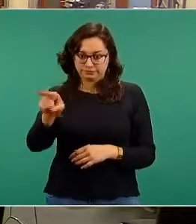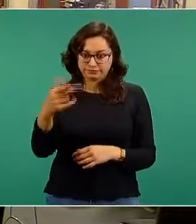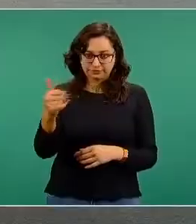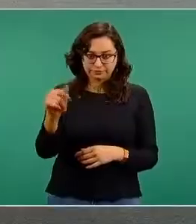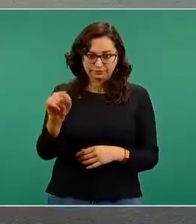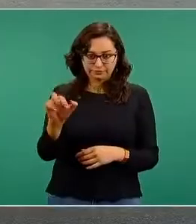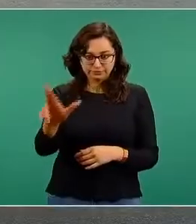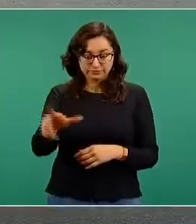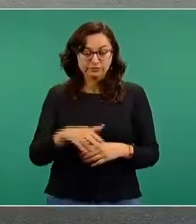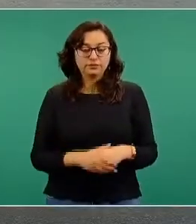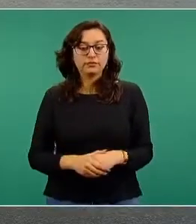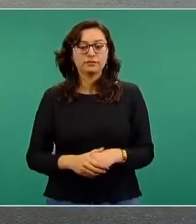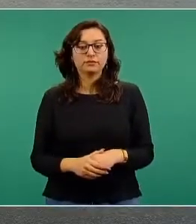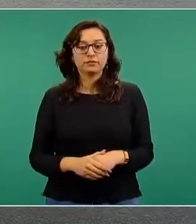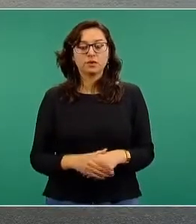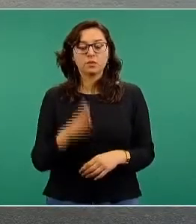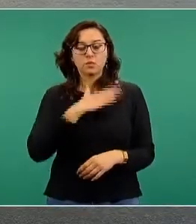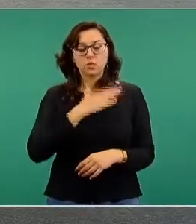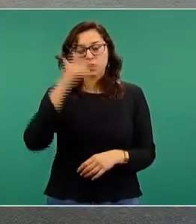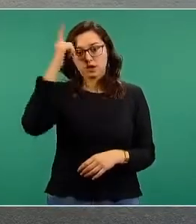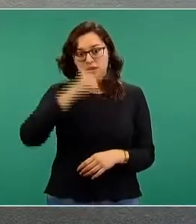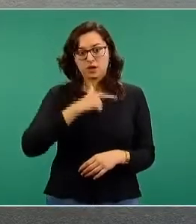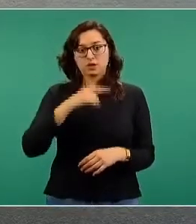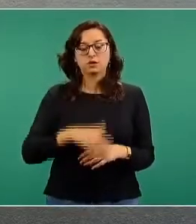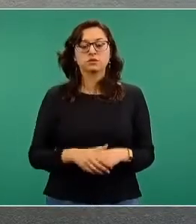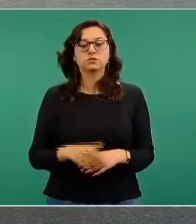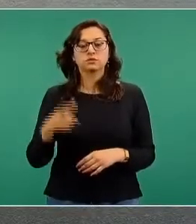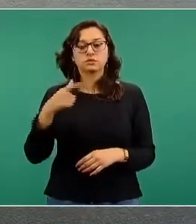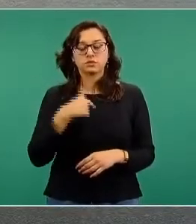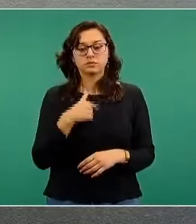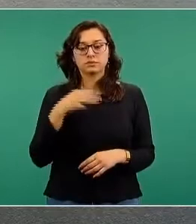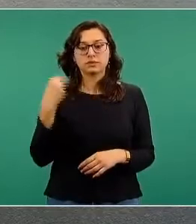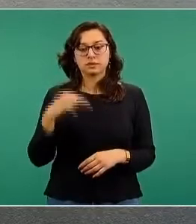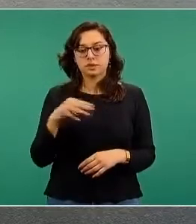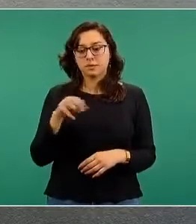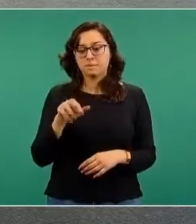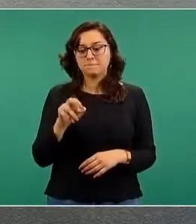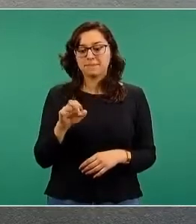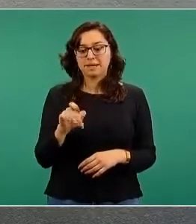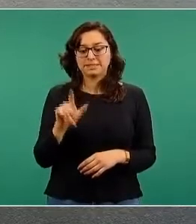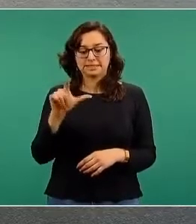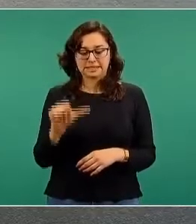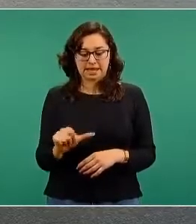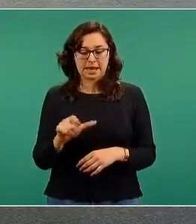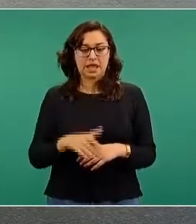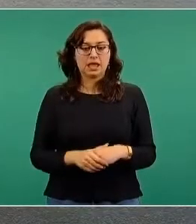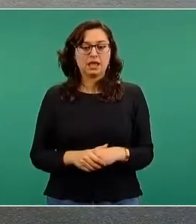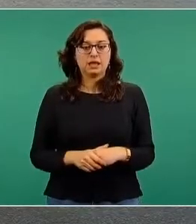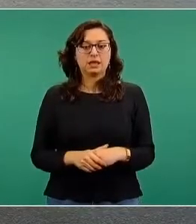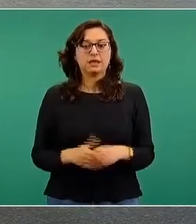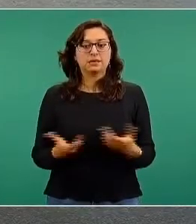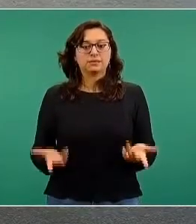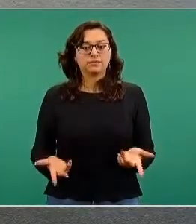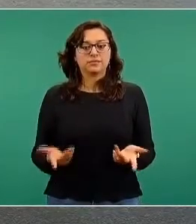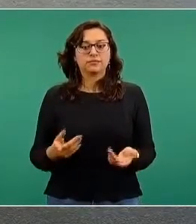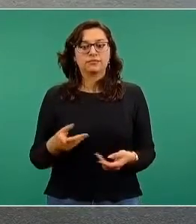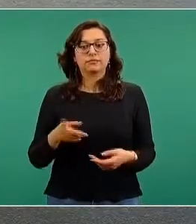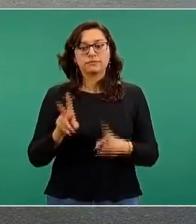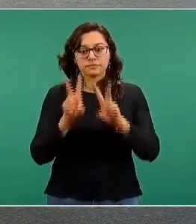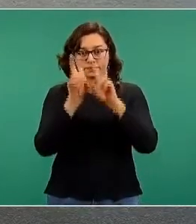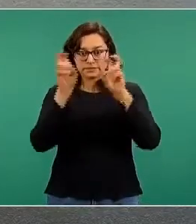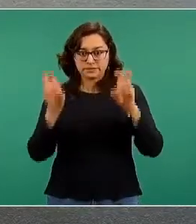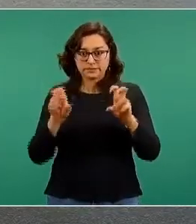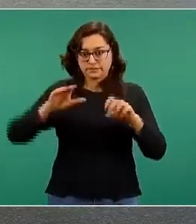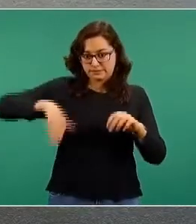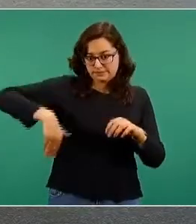Buenas noches, Marcela Vargas, de la Unidad de Investigaciones Periodísticas de la UNAM. Mi pregunta tiene que ver con un tema que tocó la doctora de la Torre en la primera parte de la